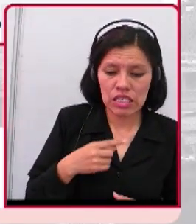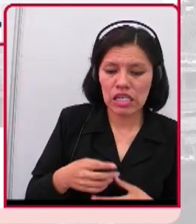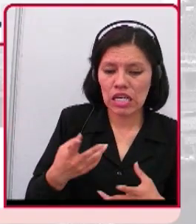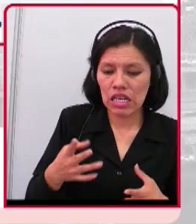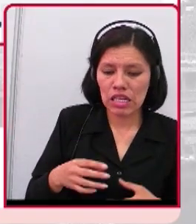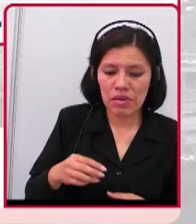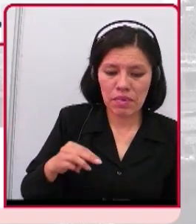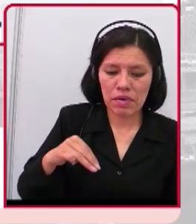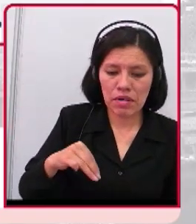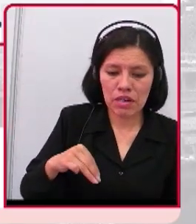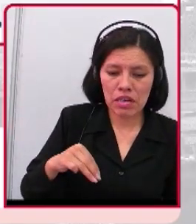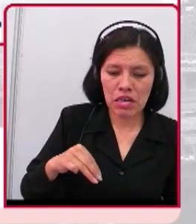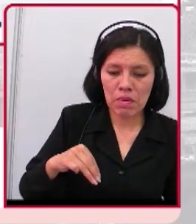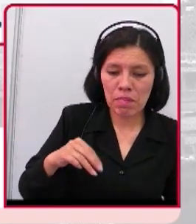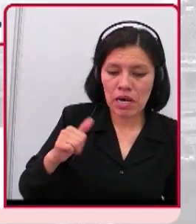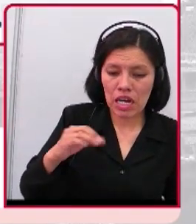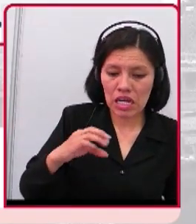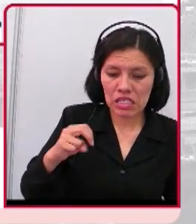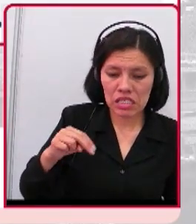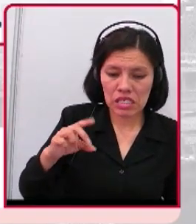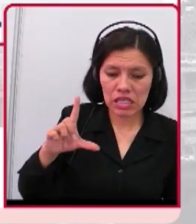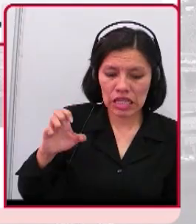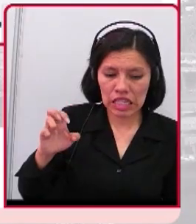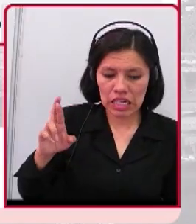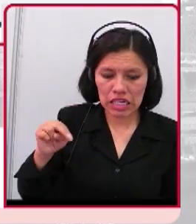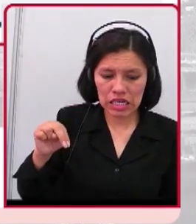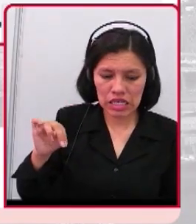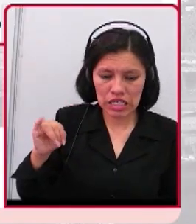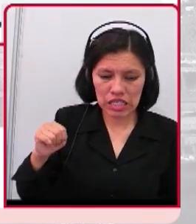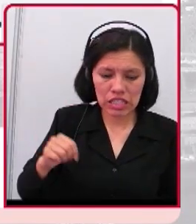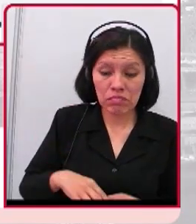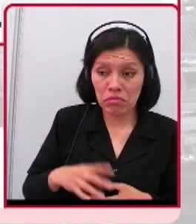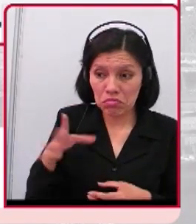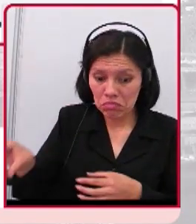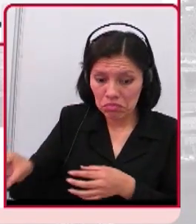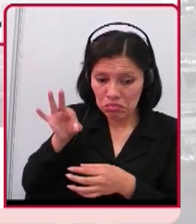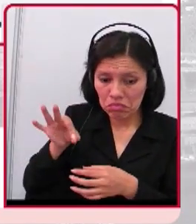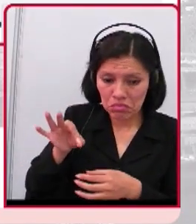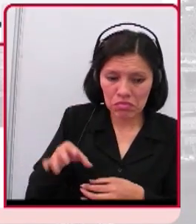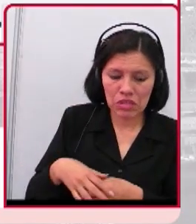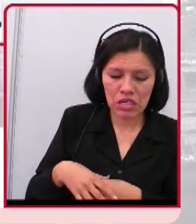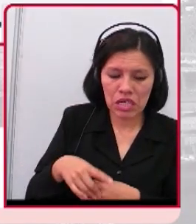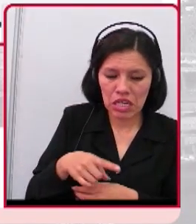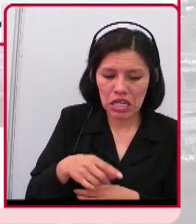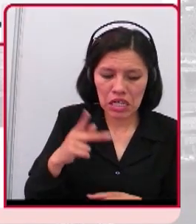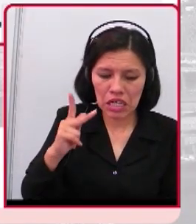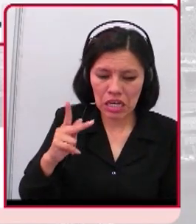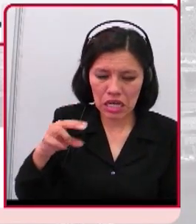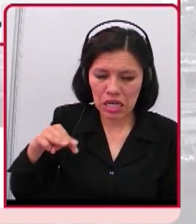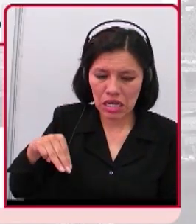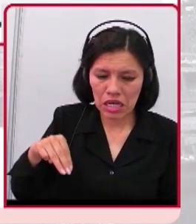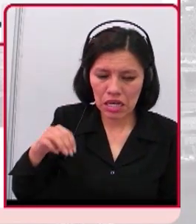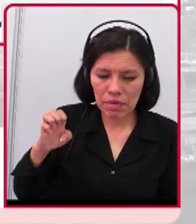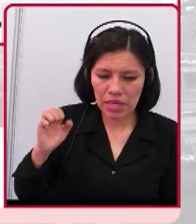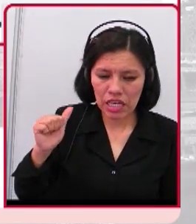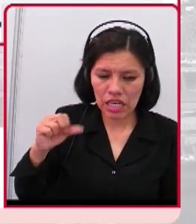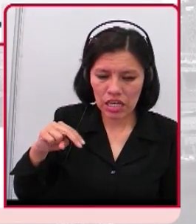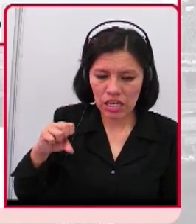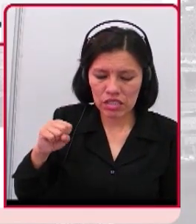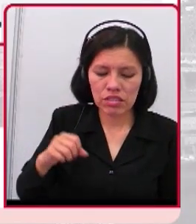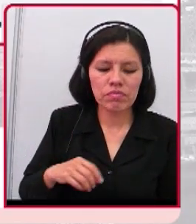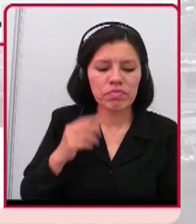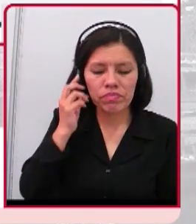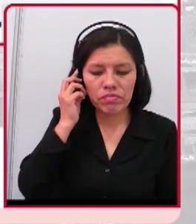Learning. Escogimos lo que es el clustering por K-medias. ¿Qué quiere decir esto? Que el algoritmo